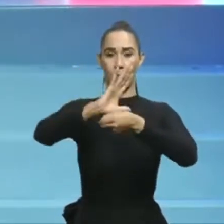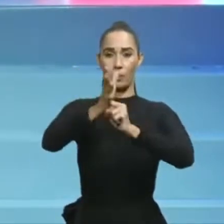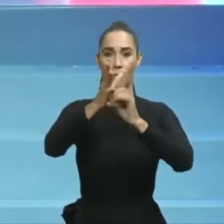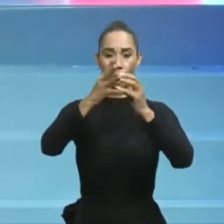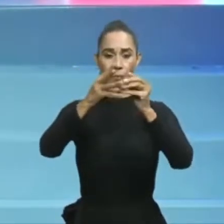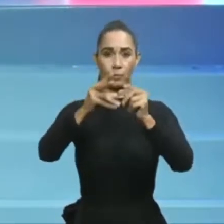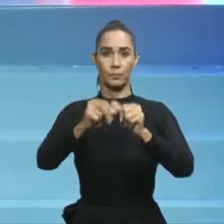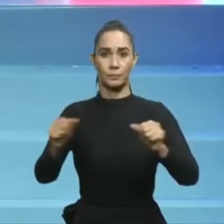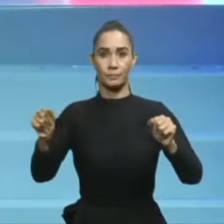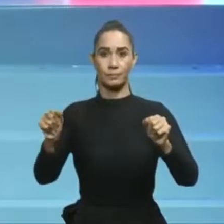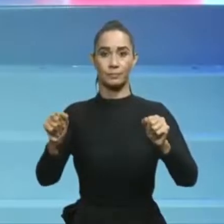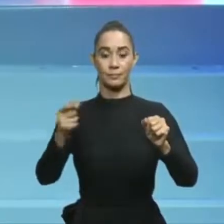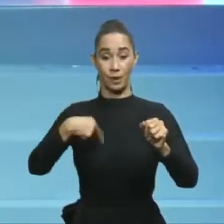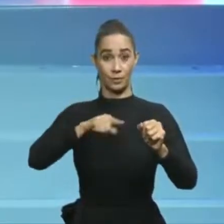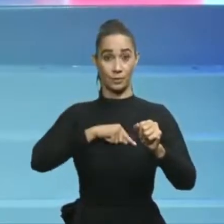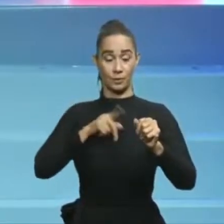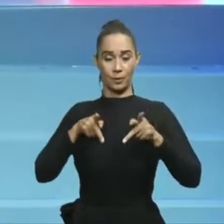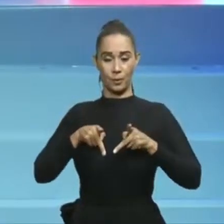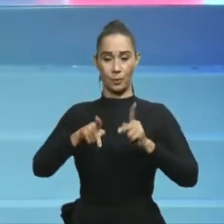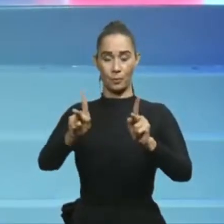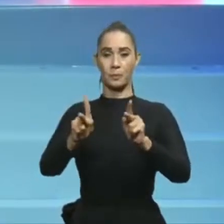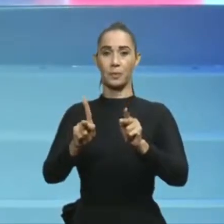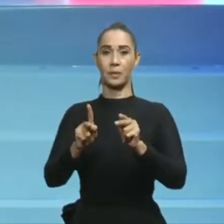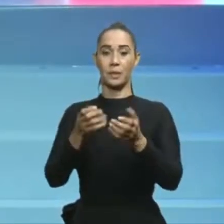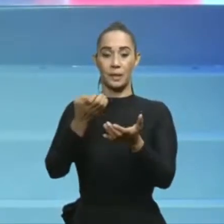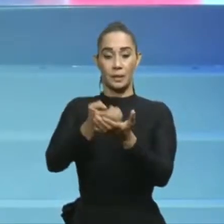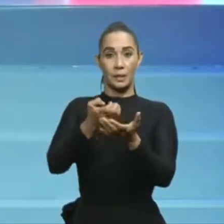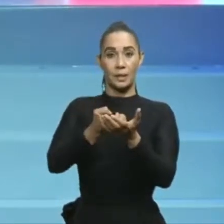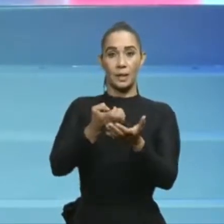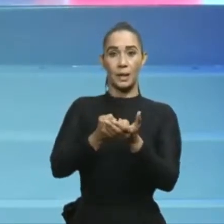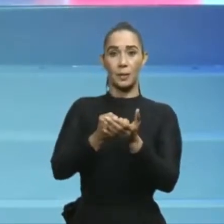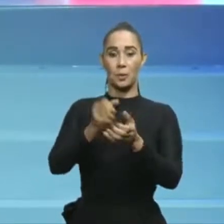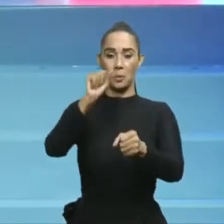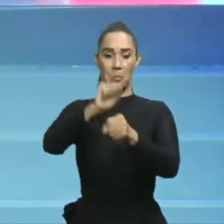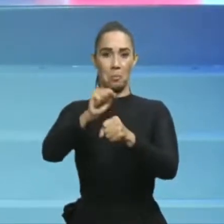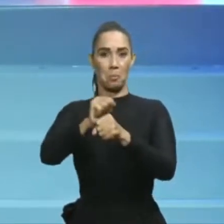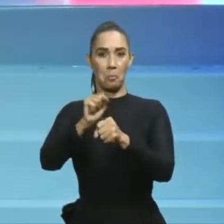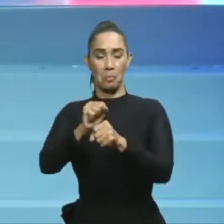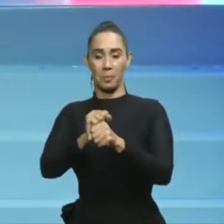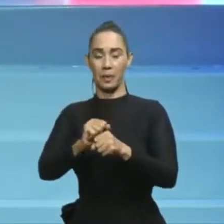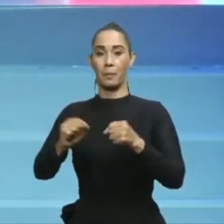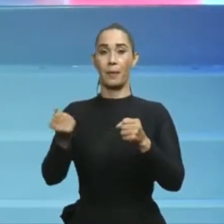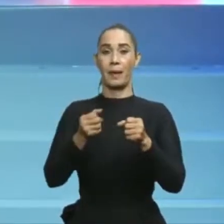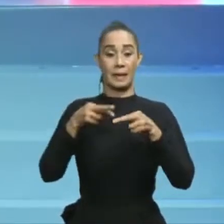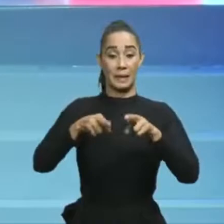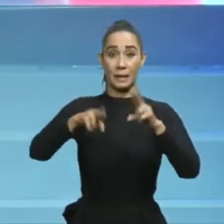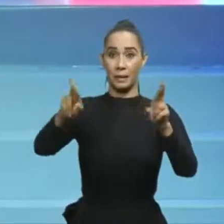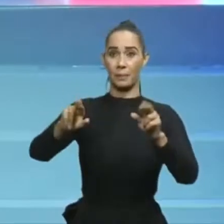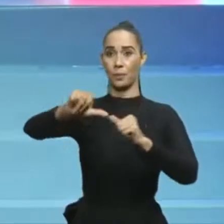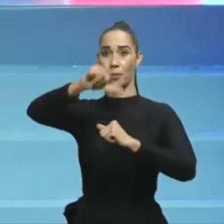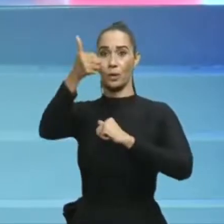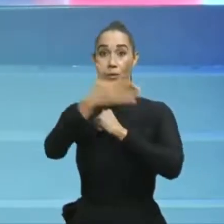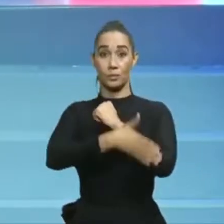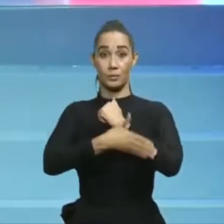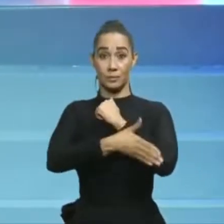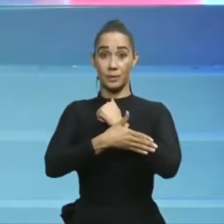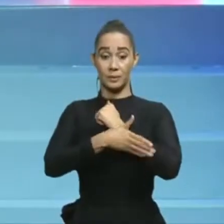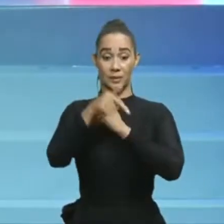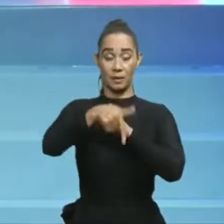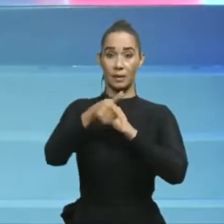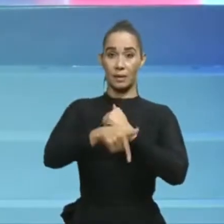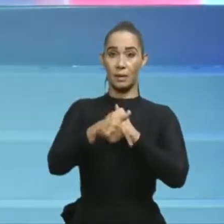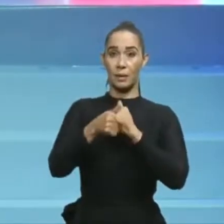19 nos permitió una reapertura de nuestra economía y de nuestros sectores productivos más rápidas que la de la mayoría de los países